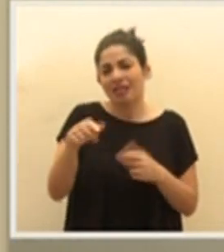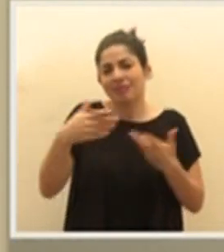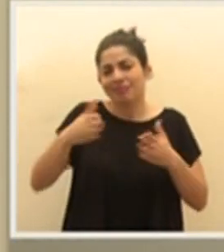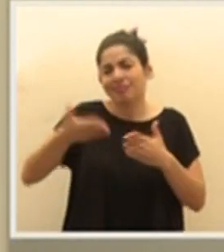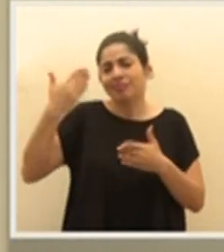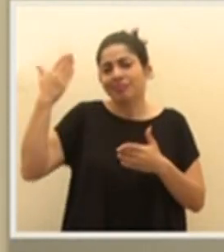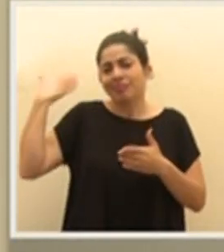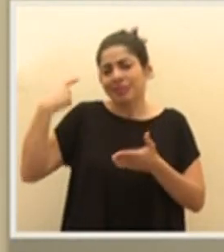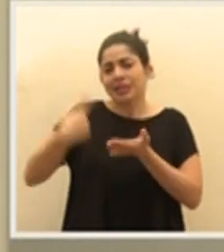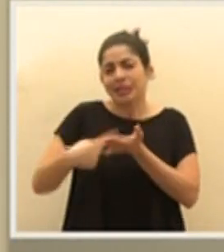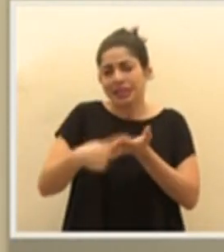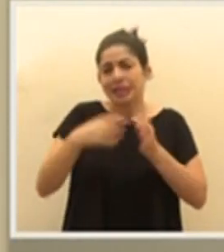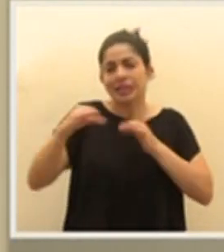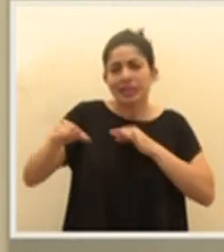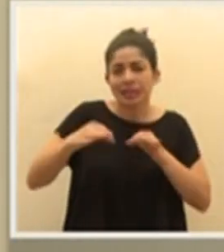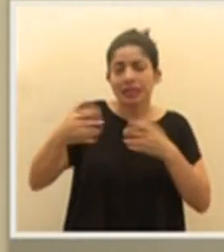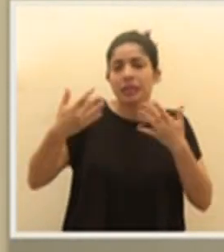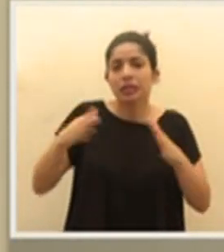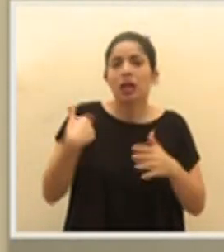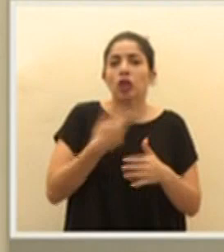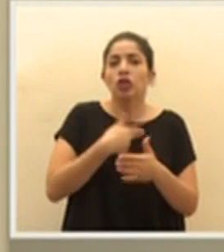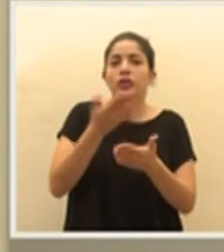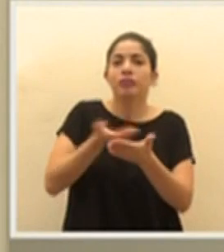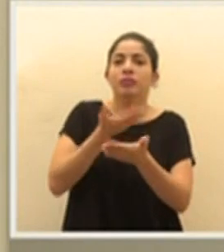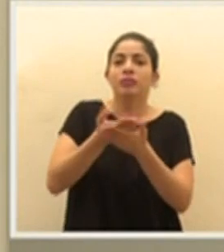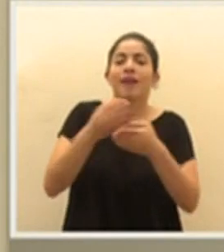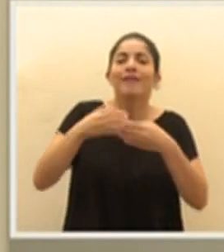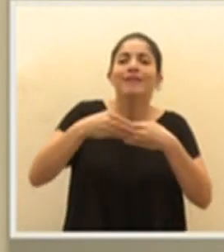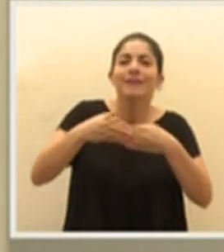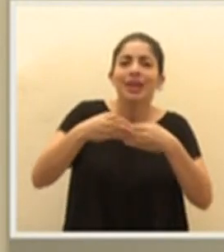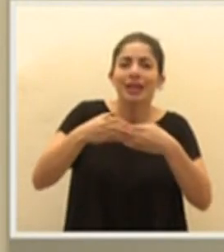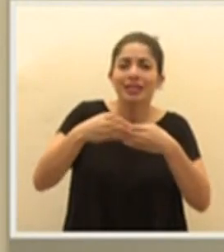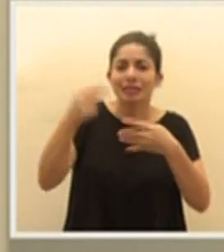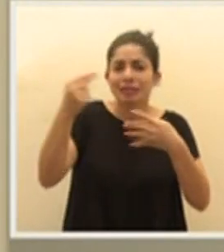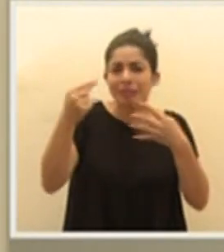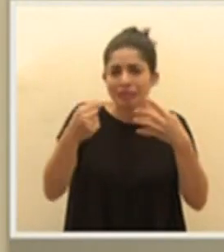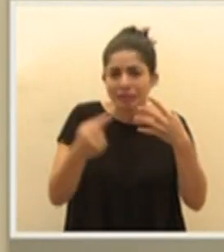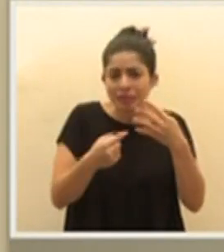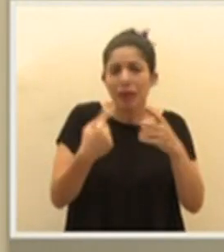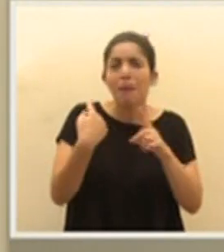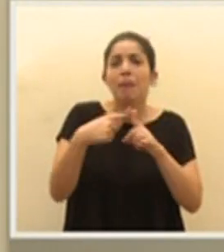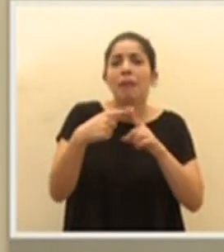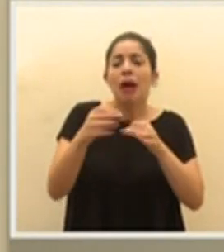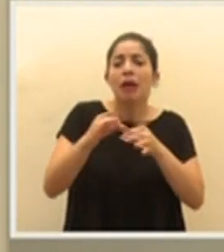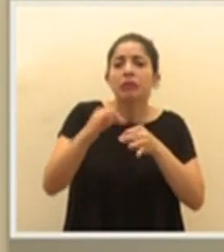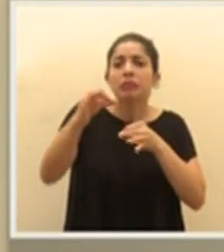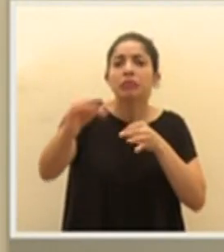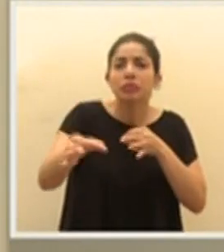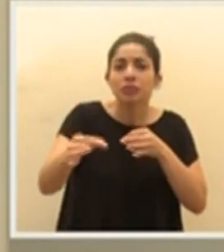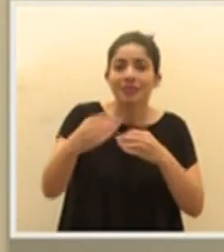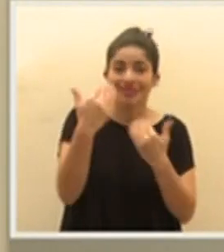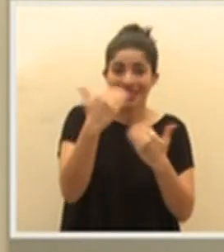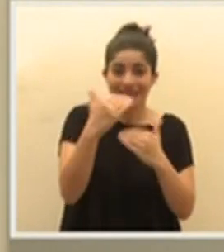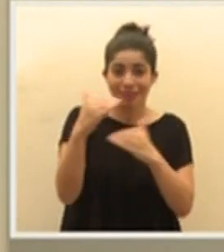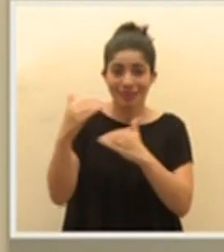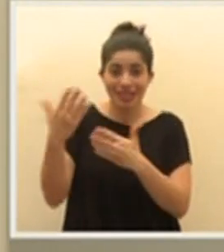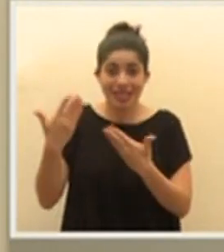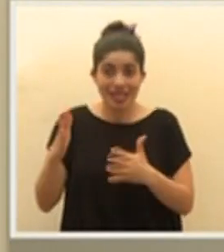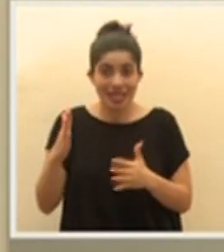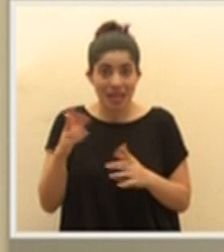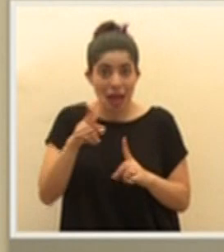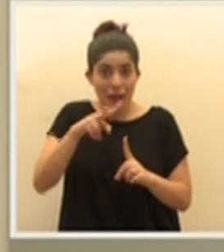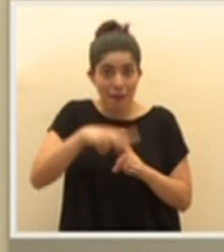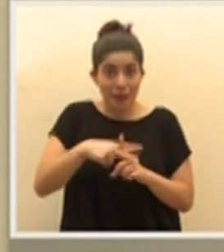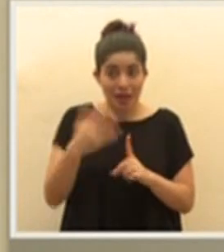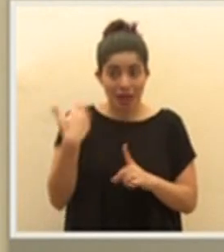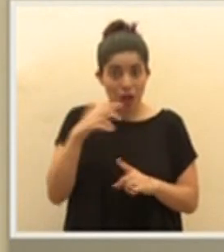ampliamente discutido, diferentes flexibilizaciones y ampliaciones de las restricciones que se